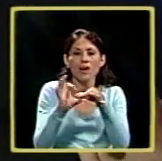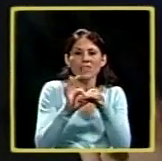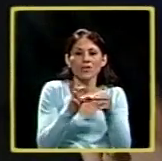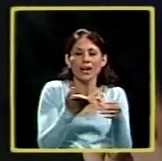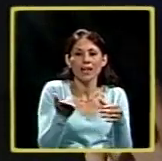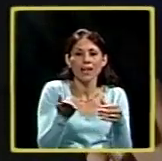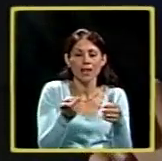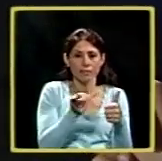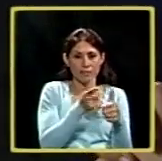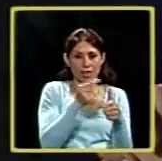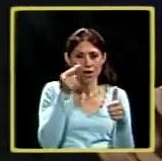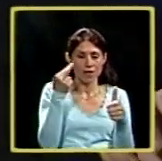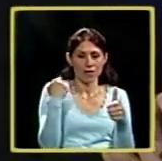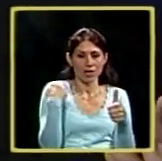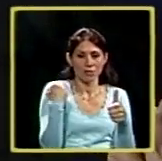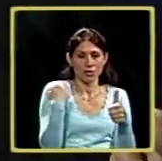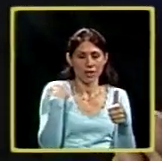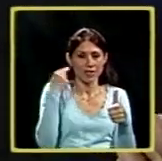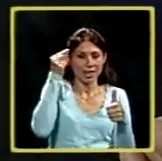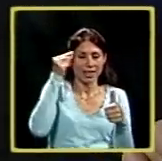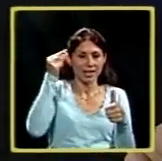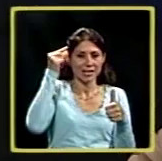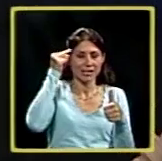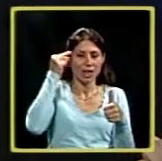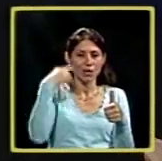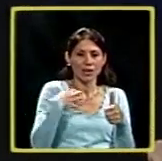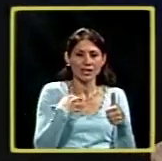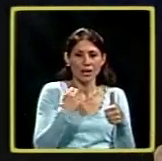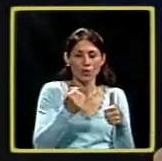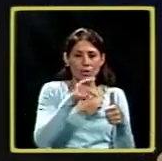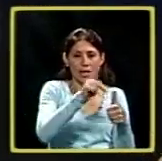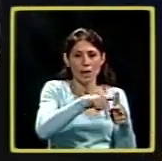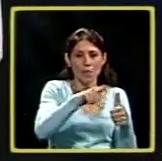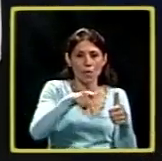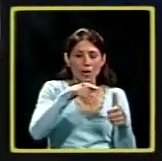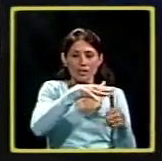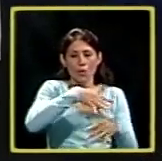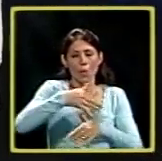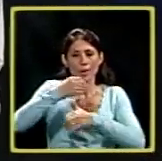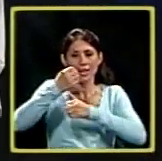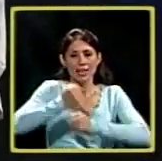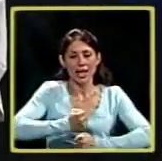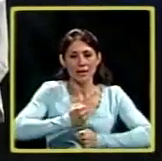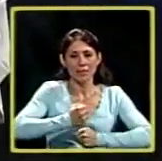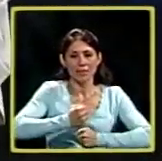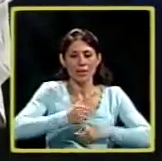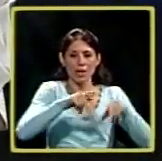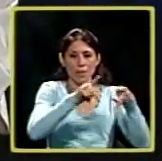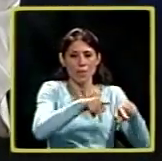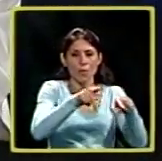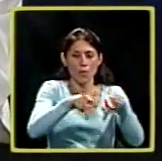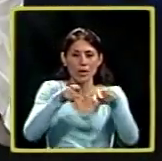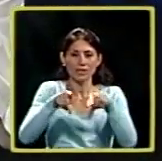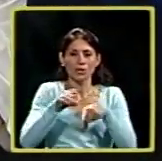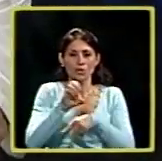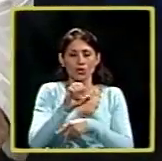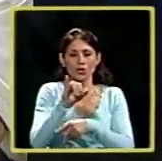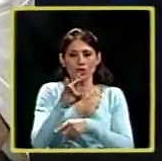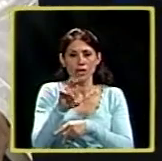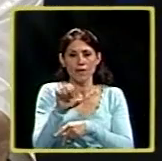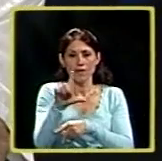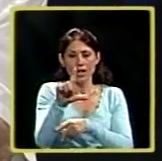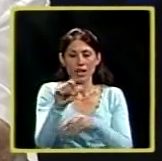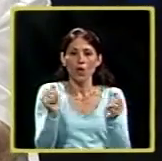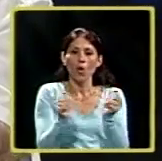Estado en la salud de la población militar y en la salud de la población civil con la responsabilidad del